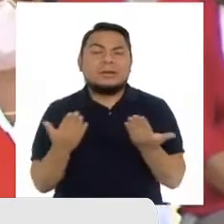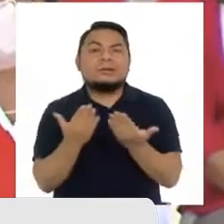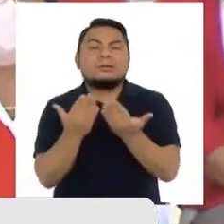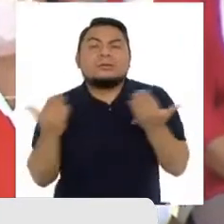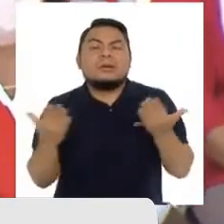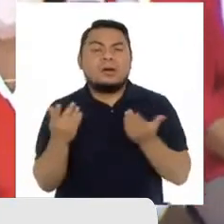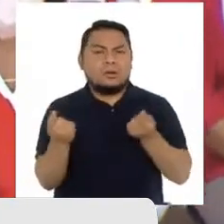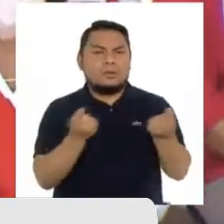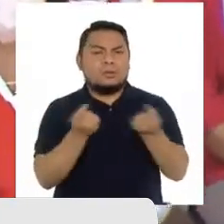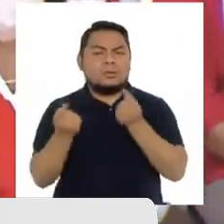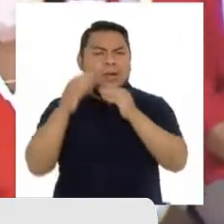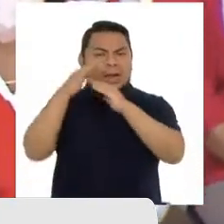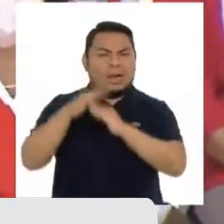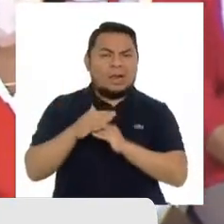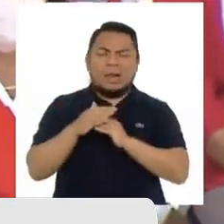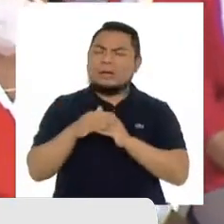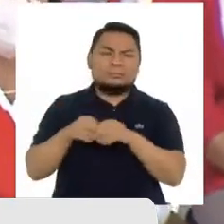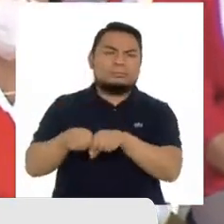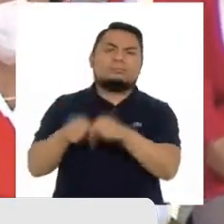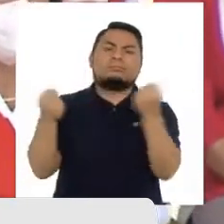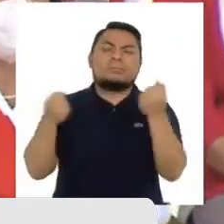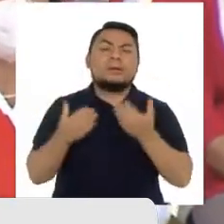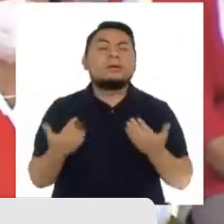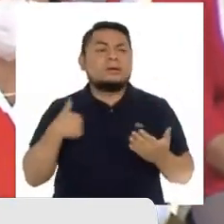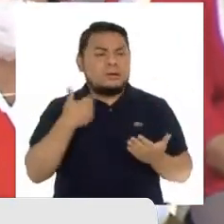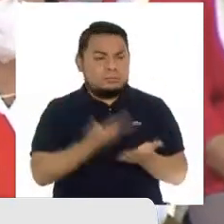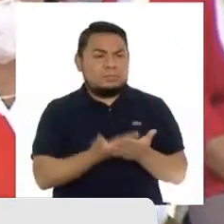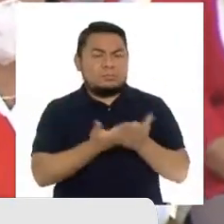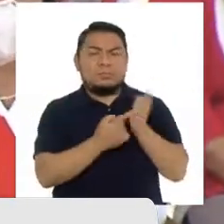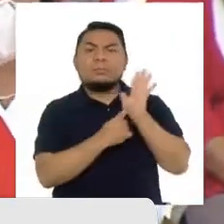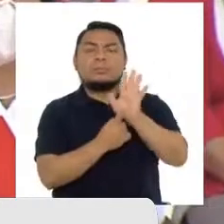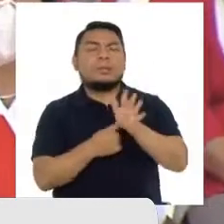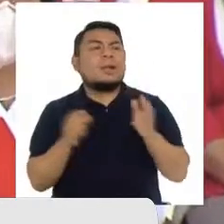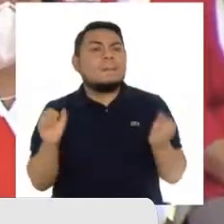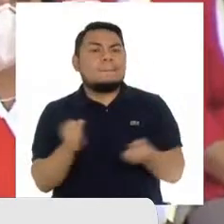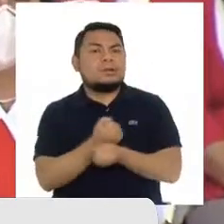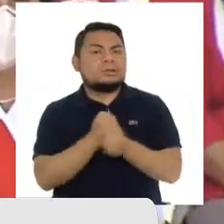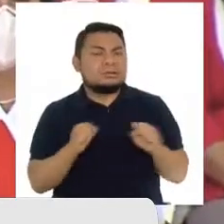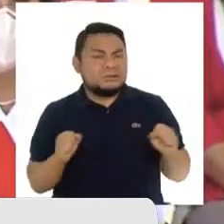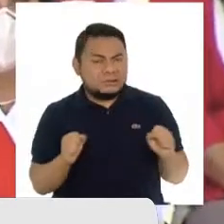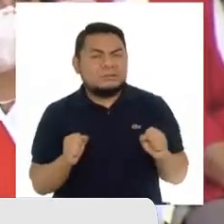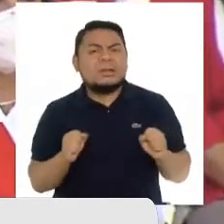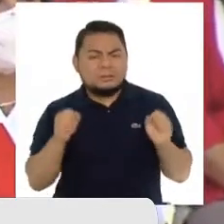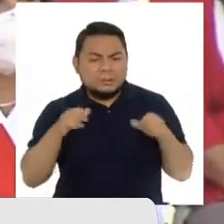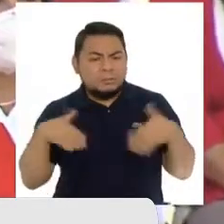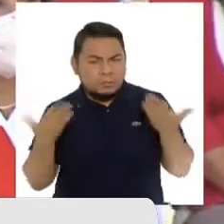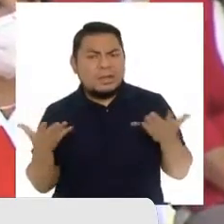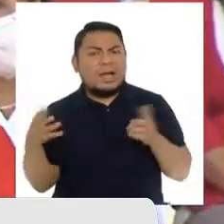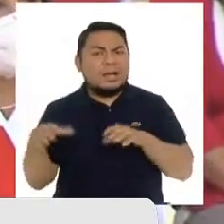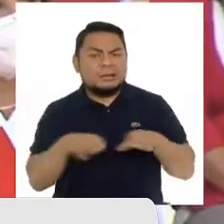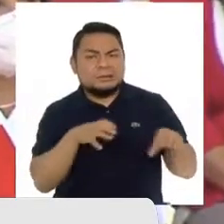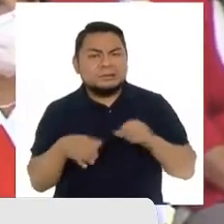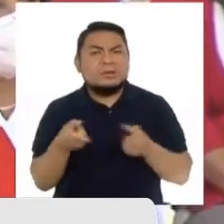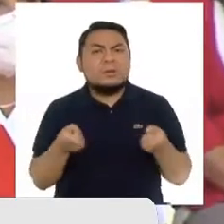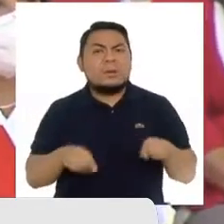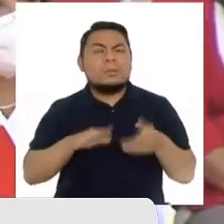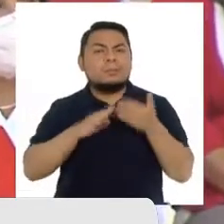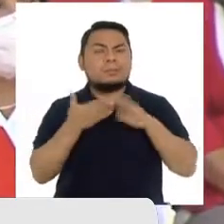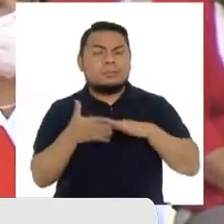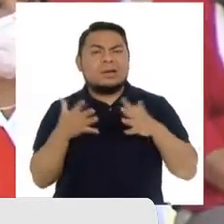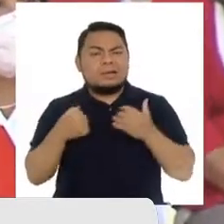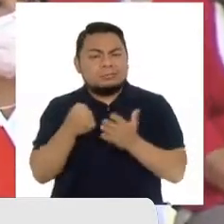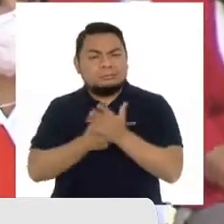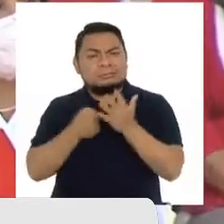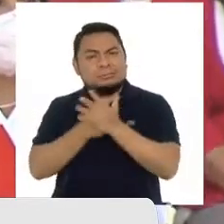dominio y la opresión se demostró que nada es imposible cuando un pueblo quiere forjar su